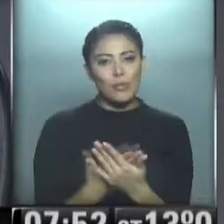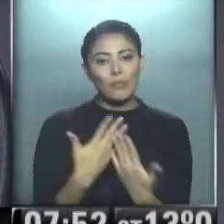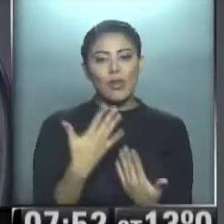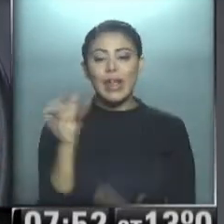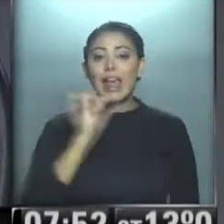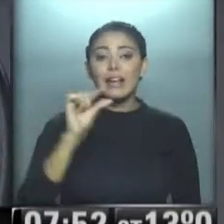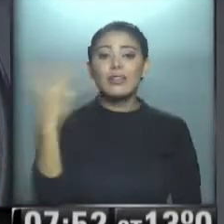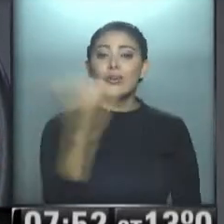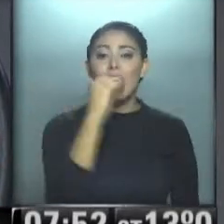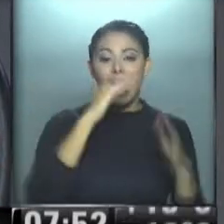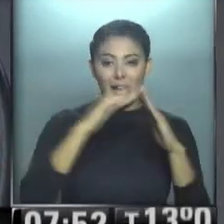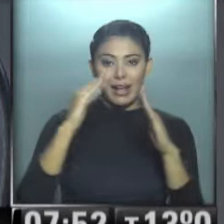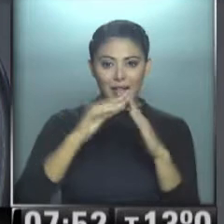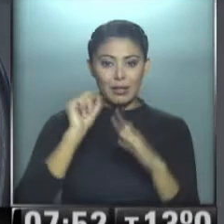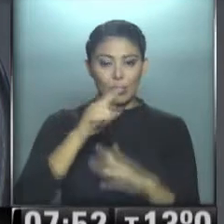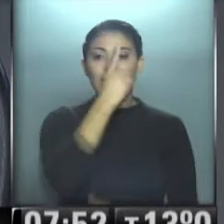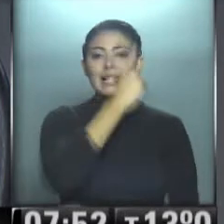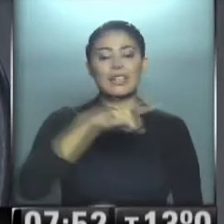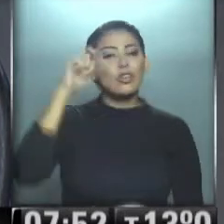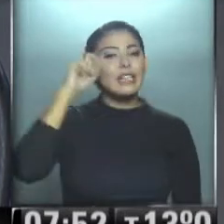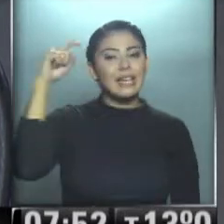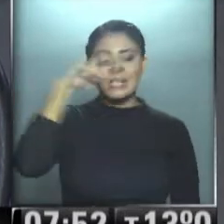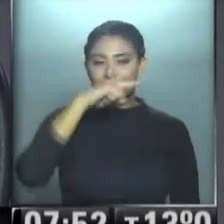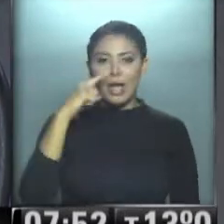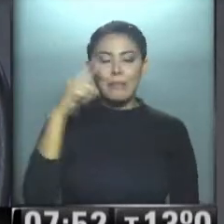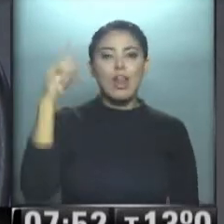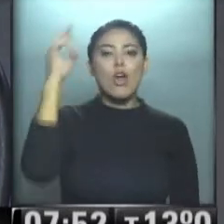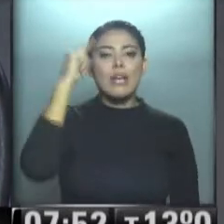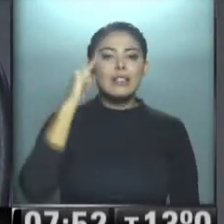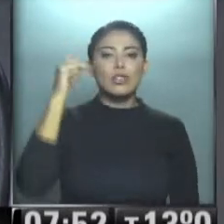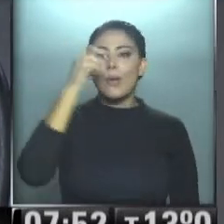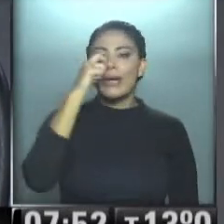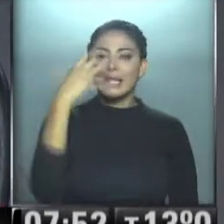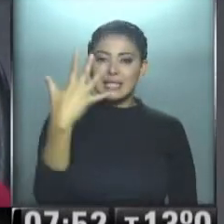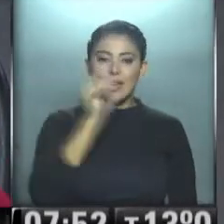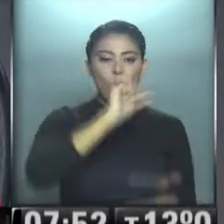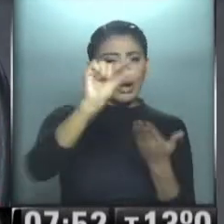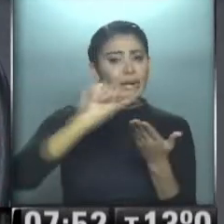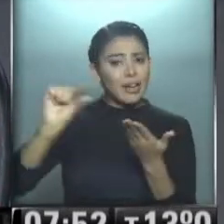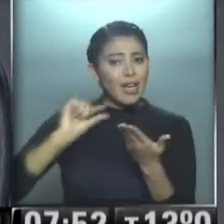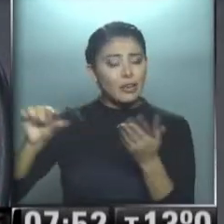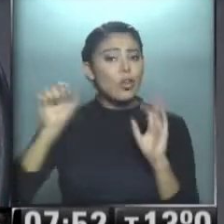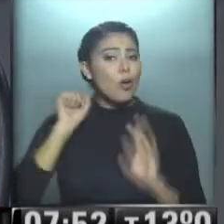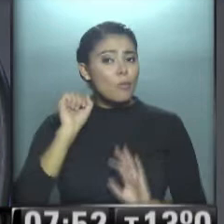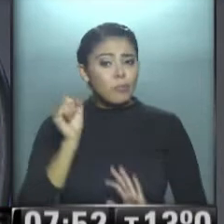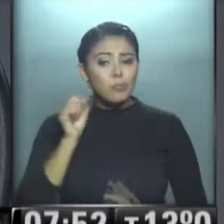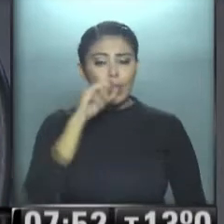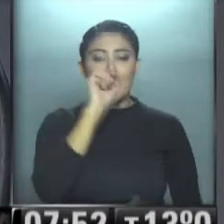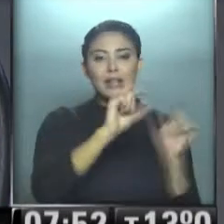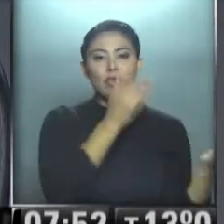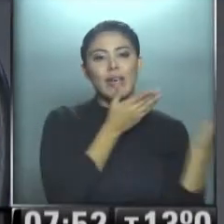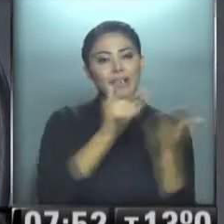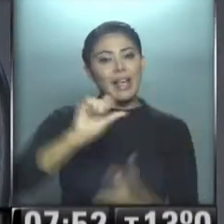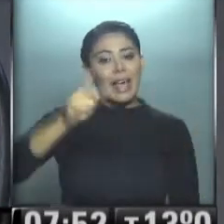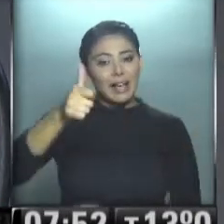crédito para acceder a la vivienda propia 137 mil 925 créditos fueron otorgados a los beneficiarios